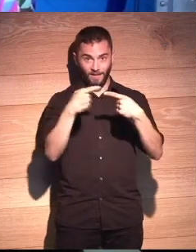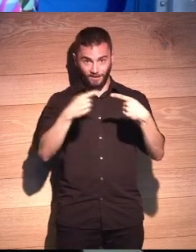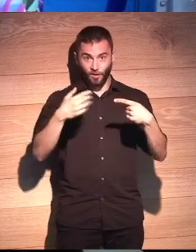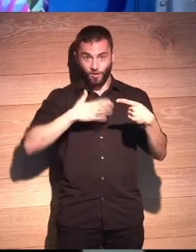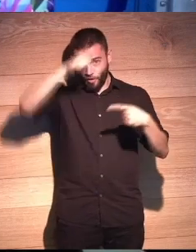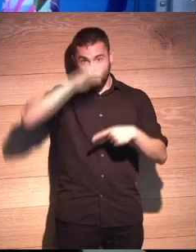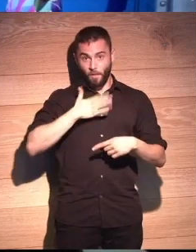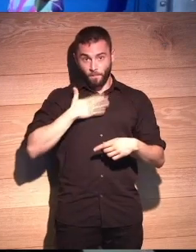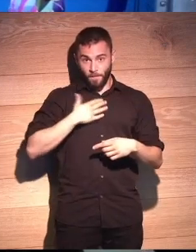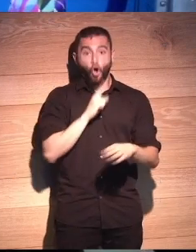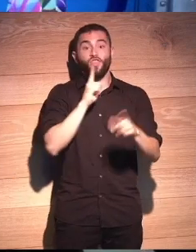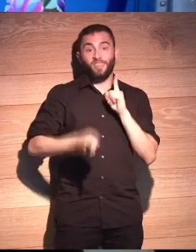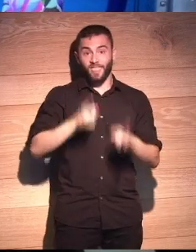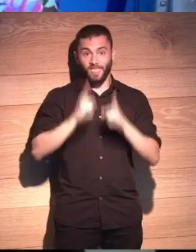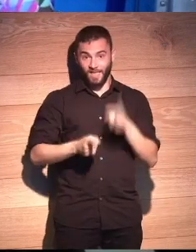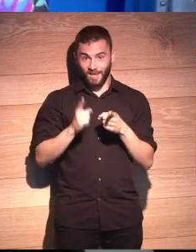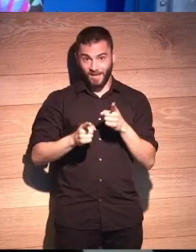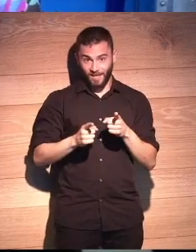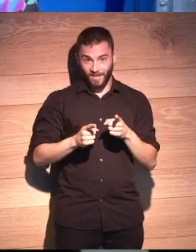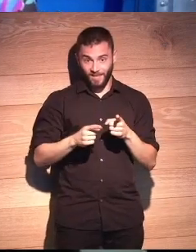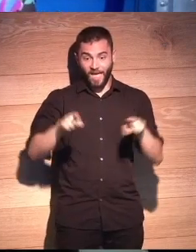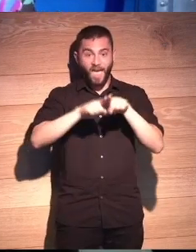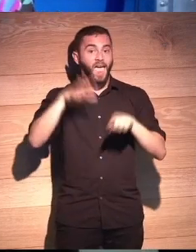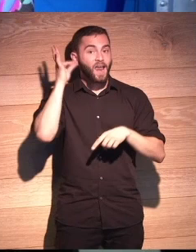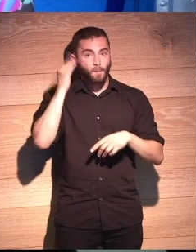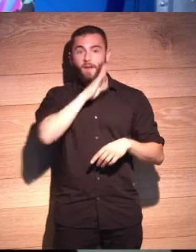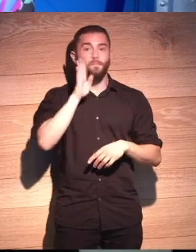de mi madre. Bueno, total que me fui a verle y